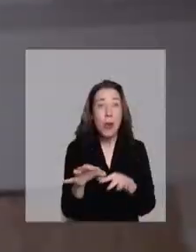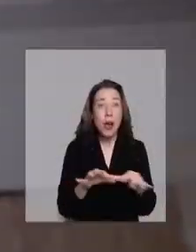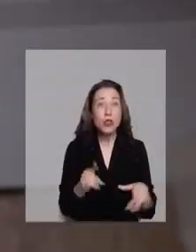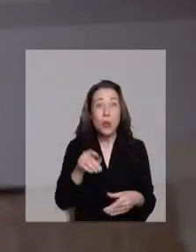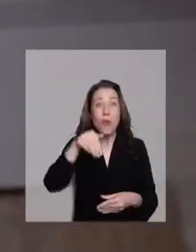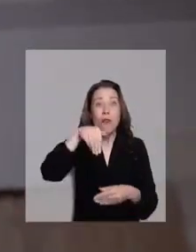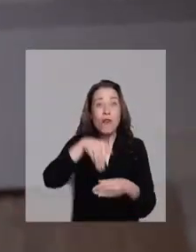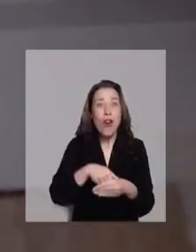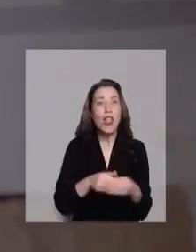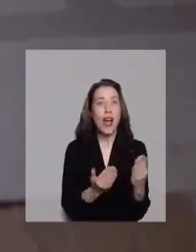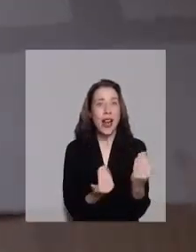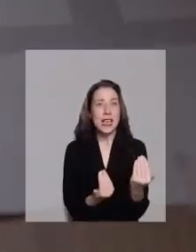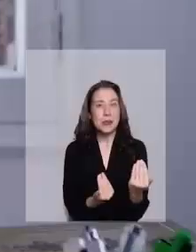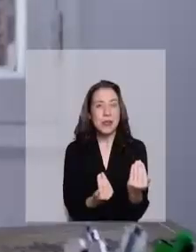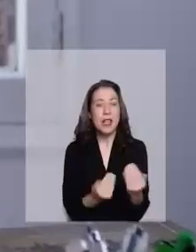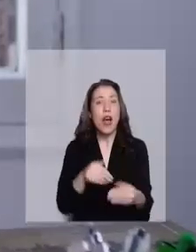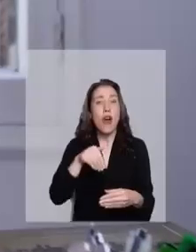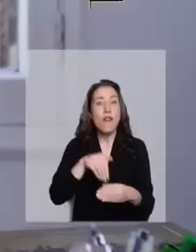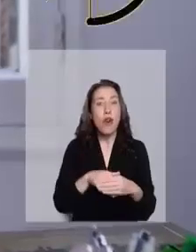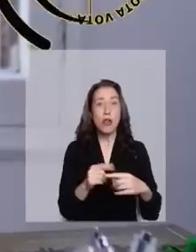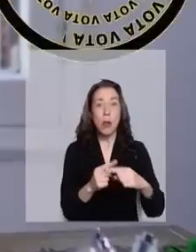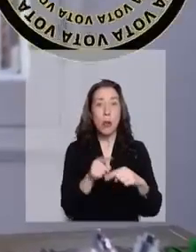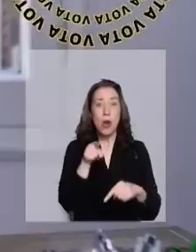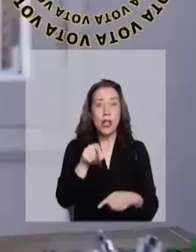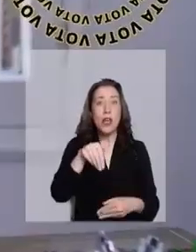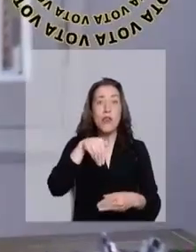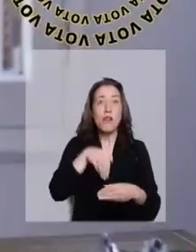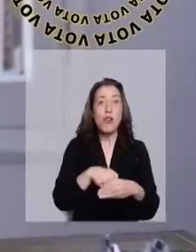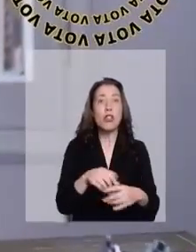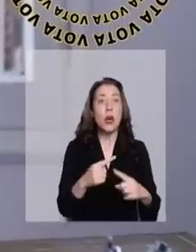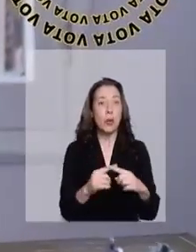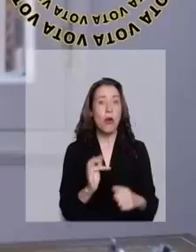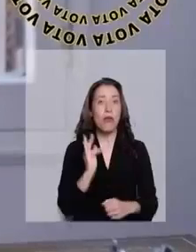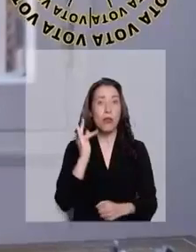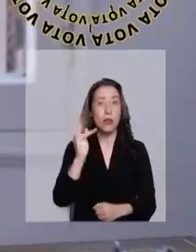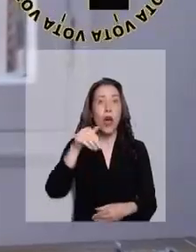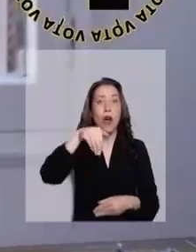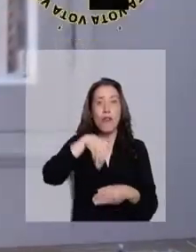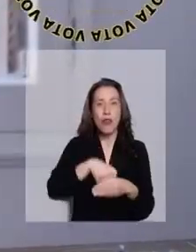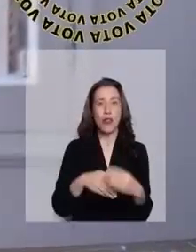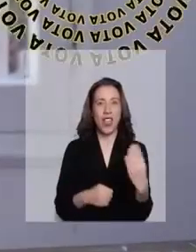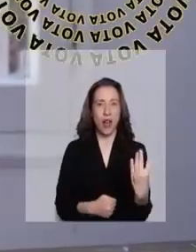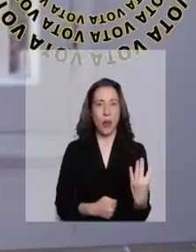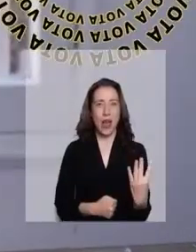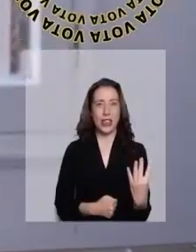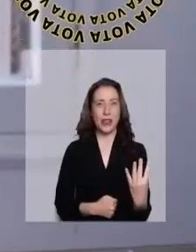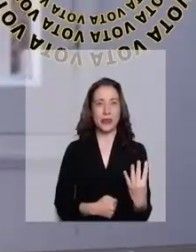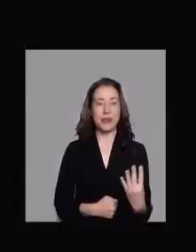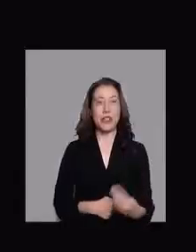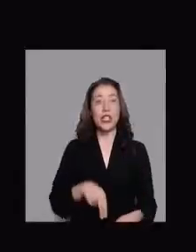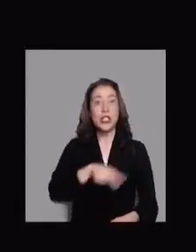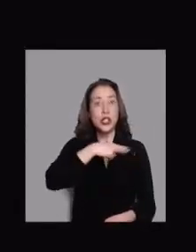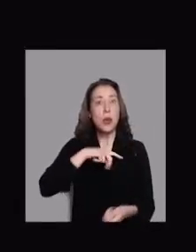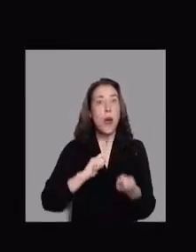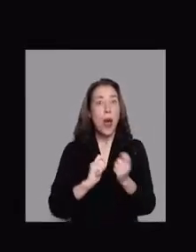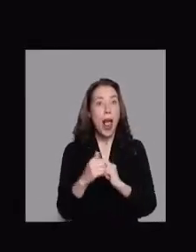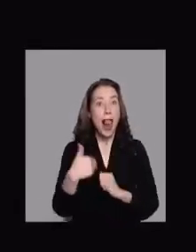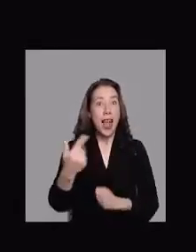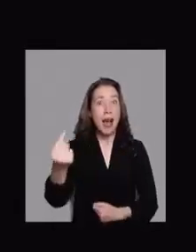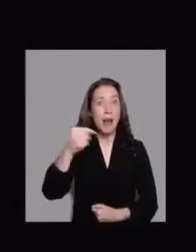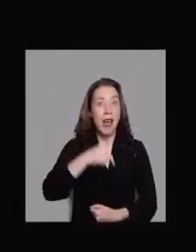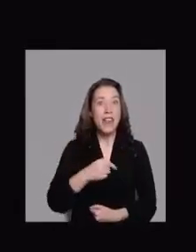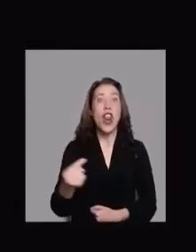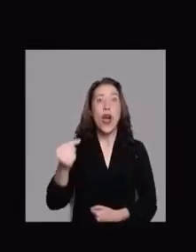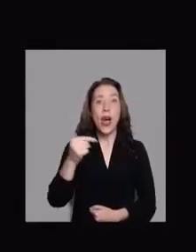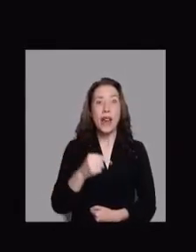algo? Vota con esperanza. Vota por ti. Vota por el futuro. Vota 4. Somos el cambio